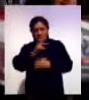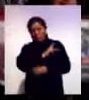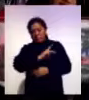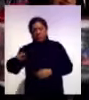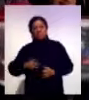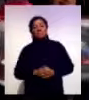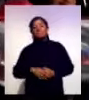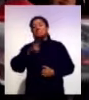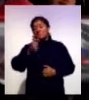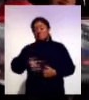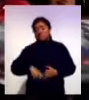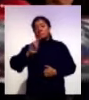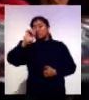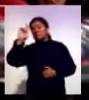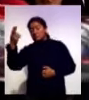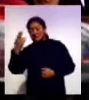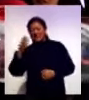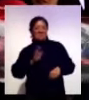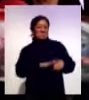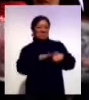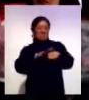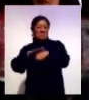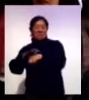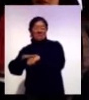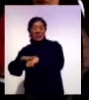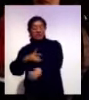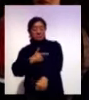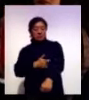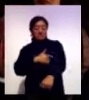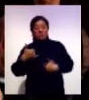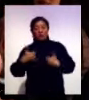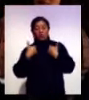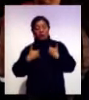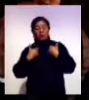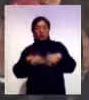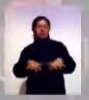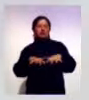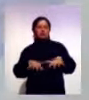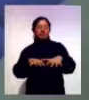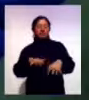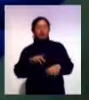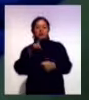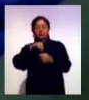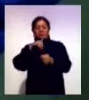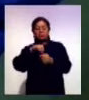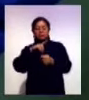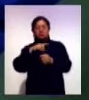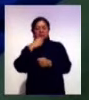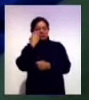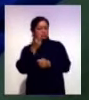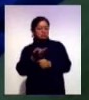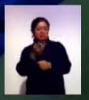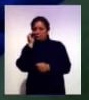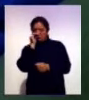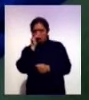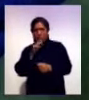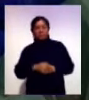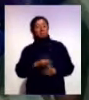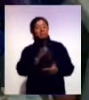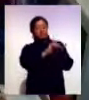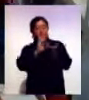las universidades hemos obtenido mayor cantidad de jóvenes donadores altruistas. Agradeció la participación y